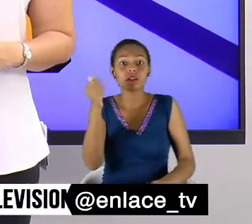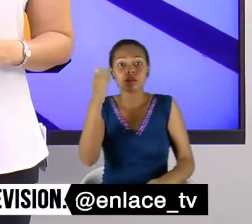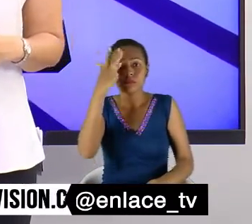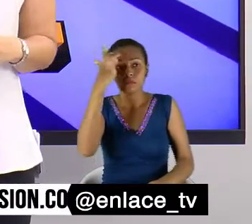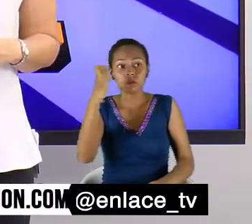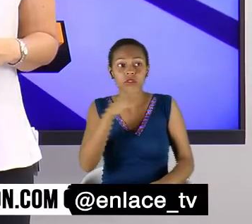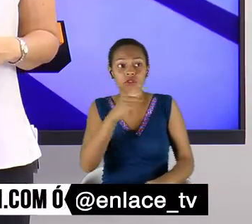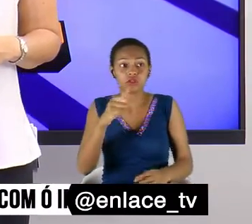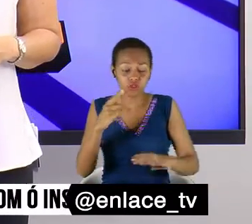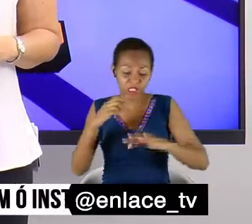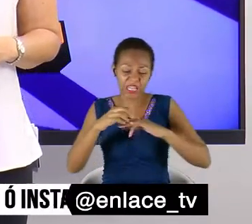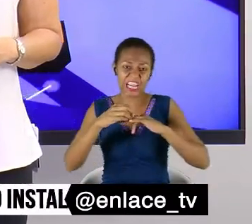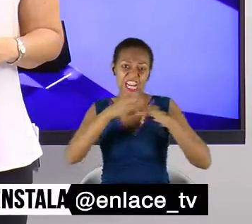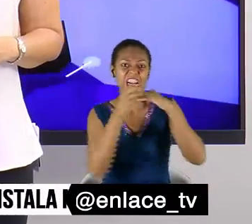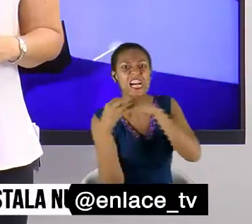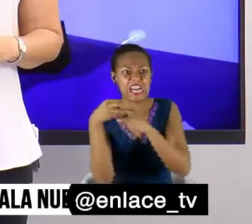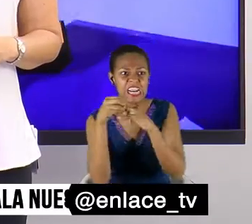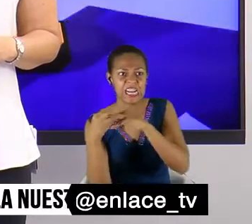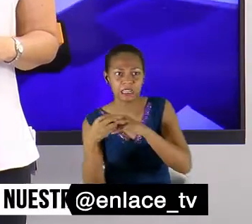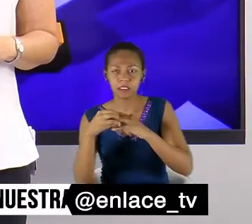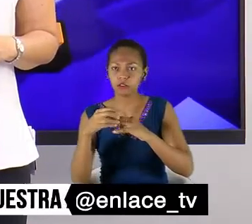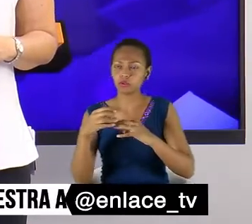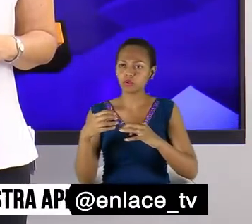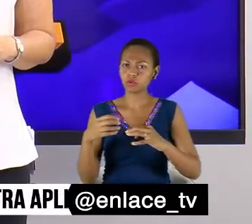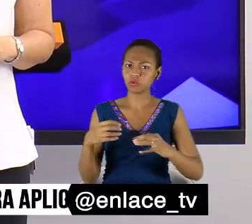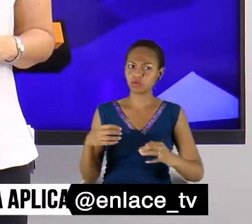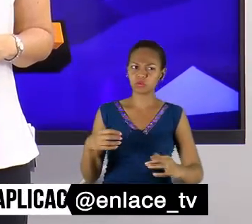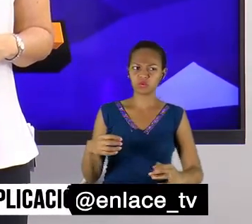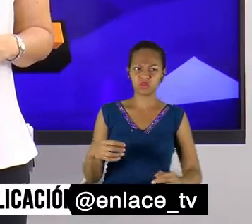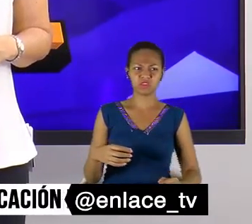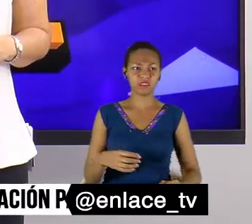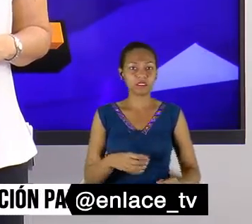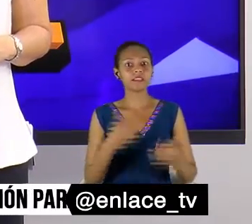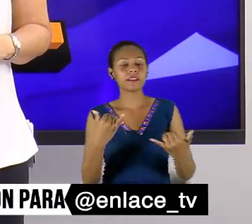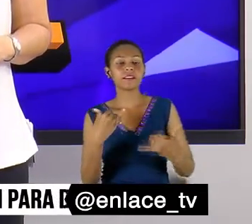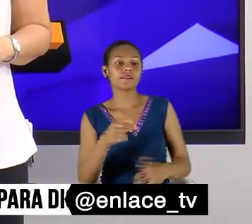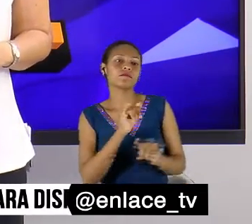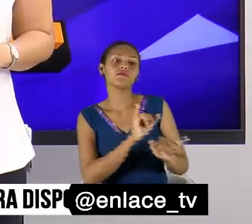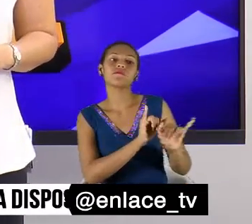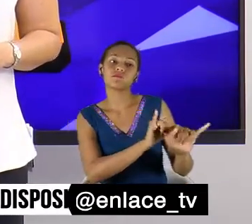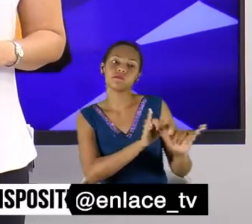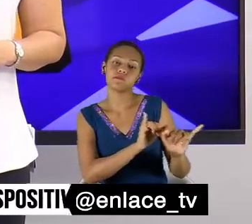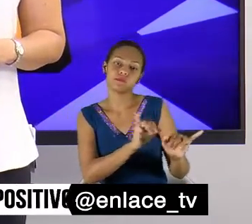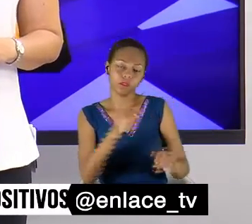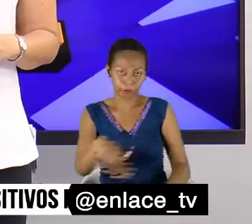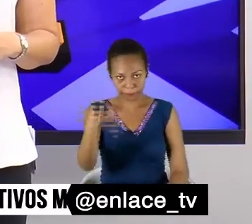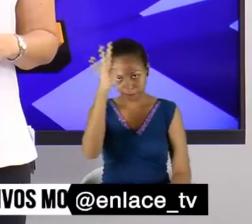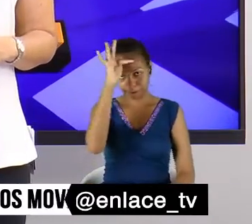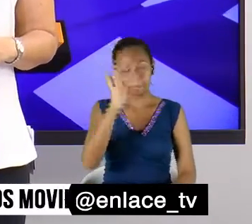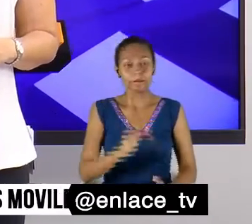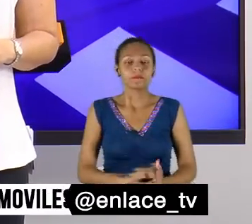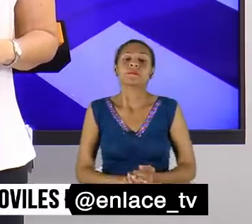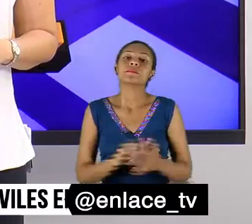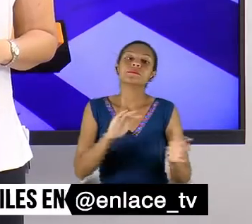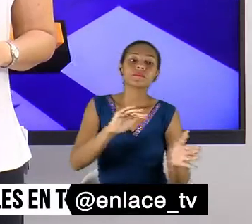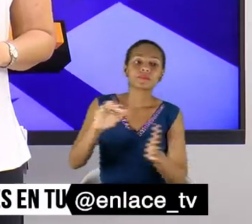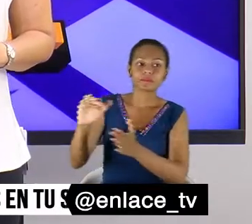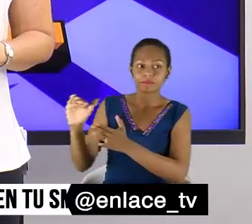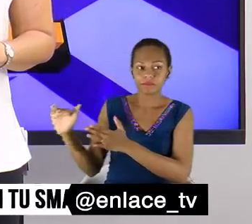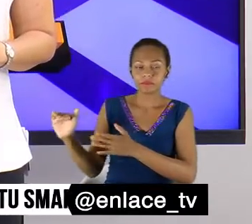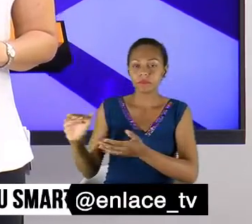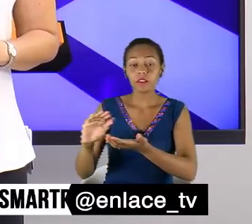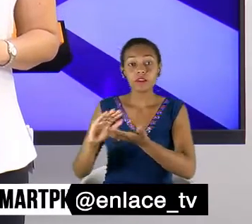de uno de sus dedos. En ese momento permanecen en atención médica en el Hospital Regional del Magdalena Medio. En otras noticias, la comunidad del